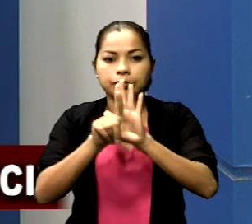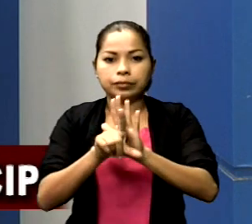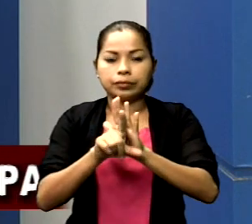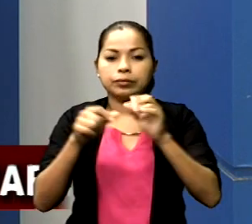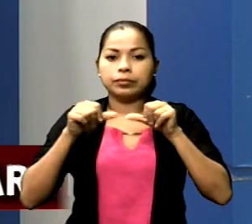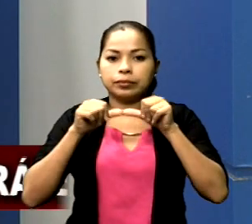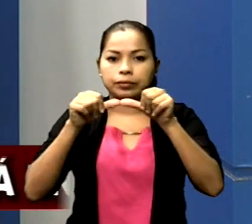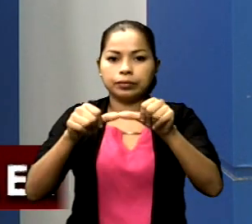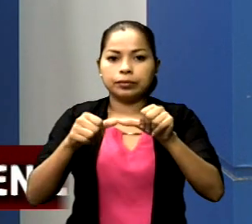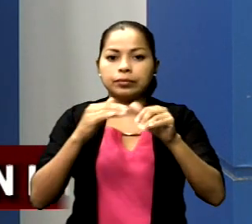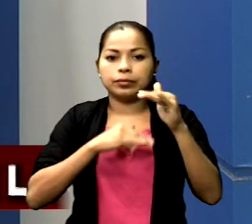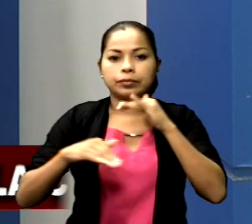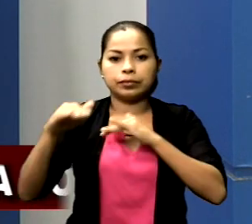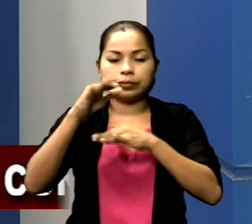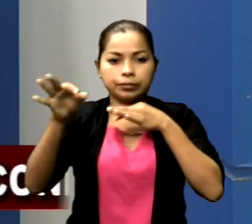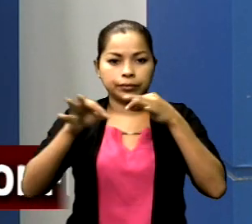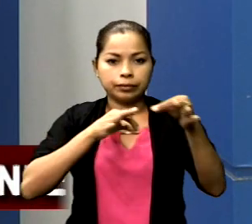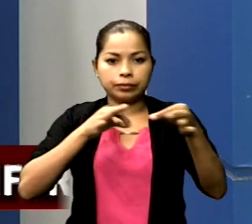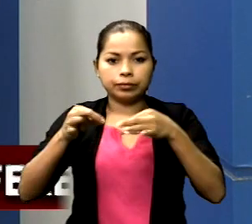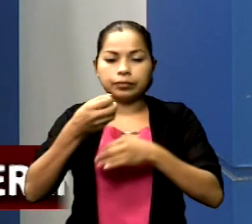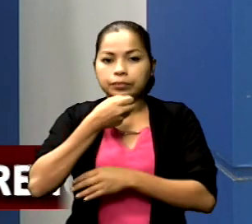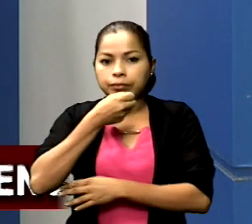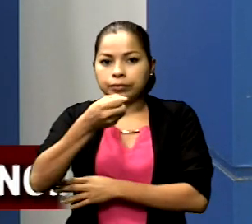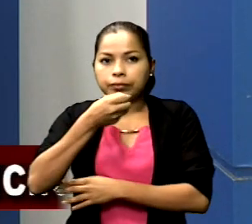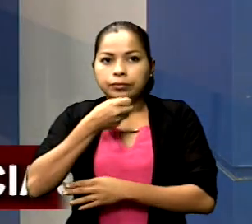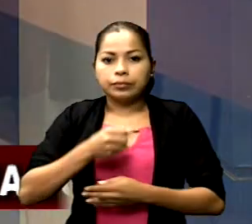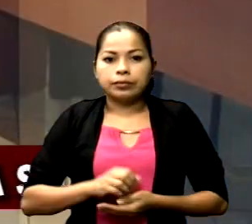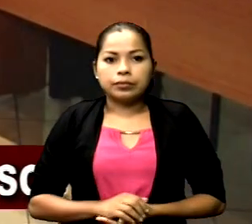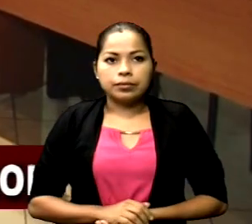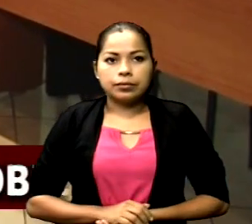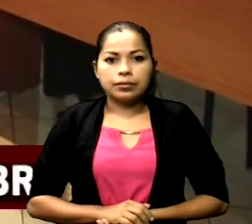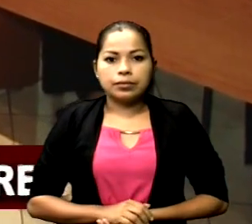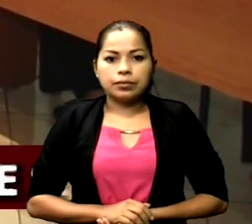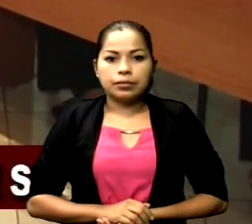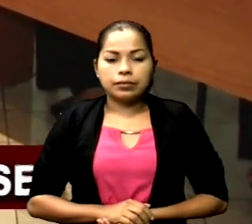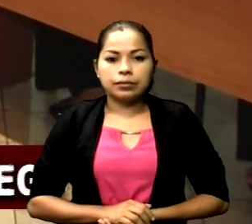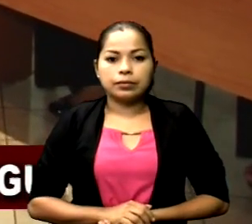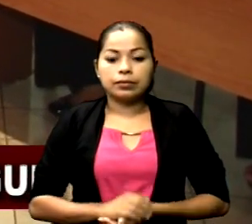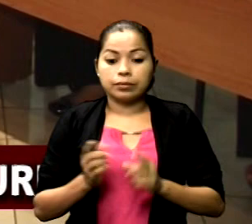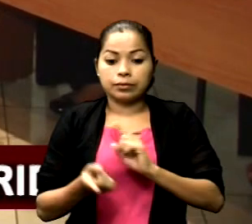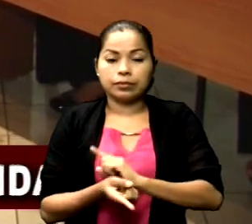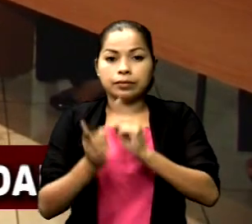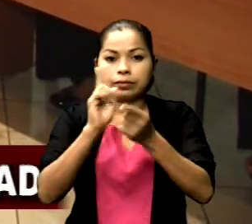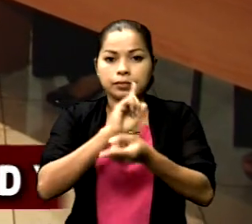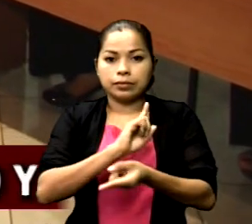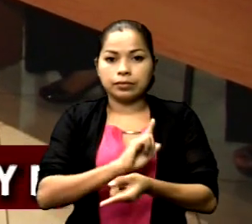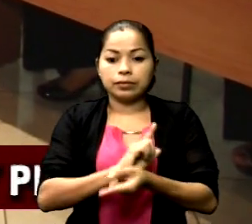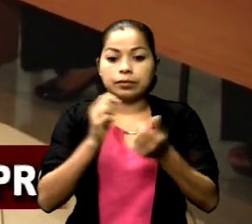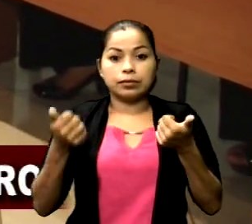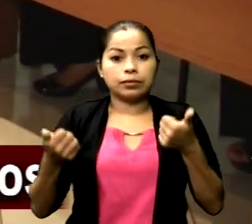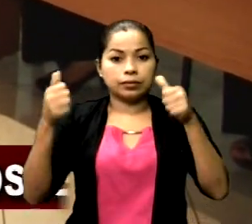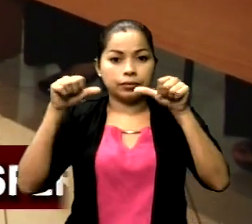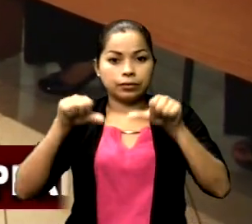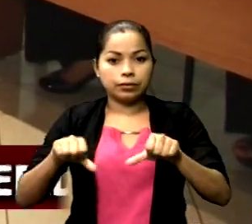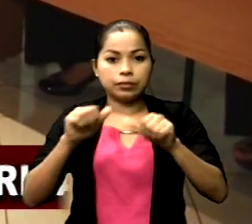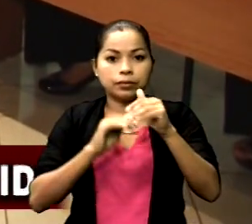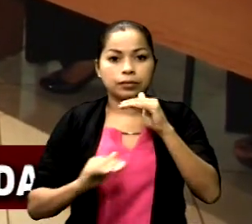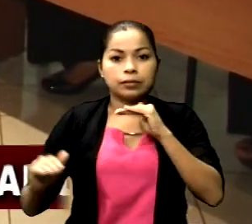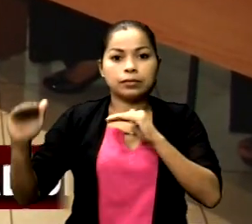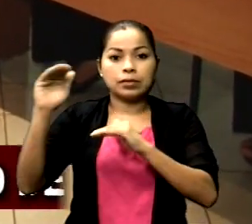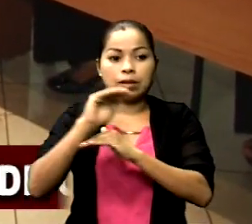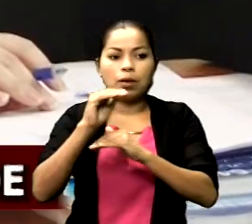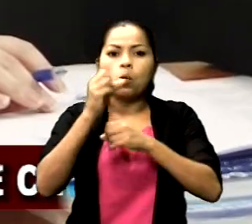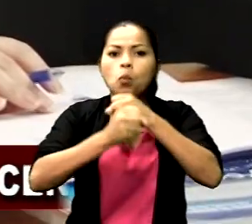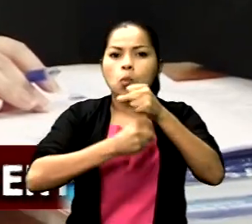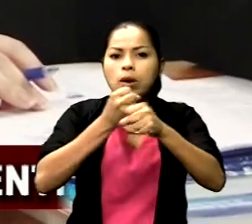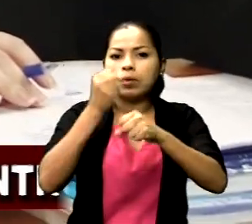A continuación, más detalles de esta noticia. Las reformas, de ser aprobadas, incrementarán de 5